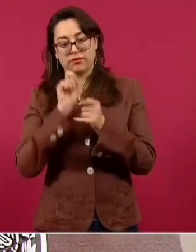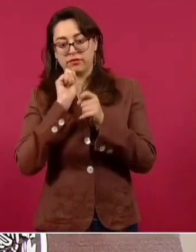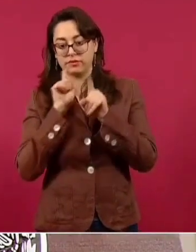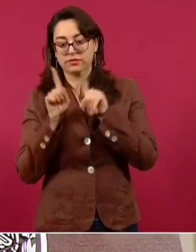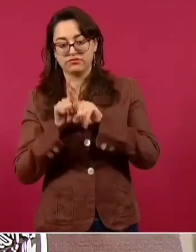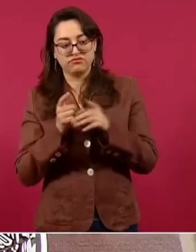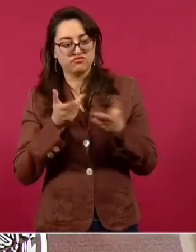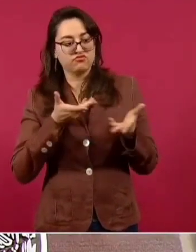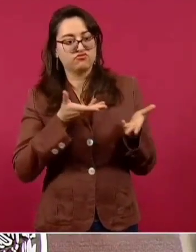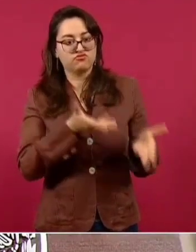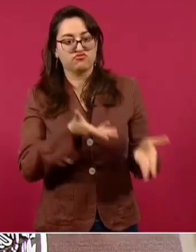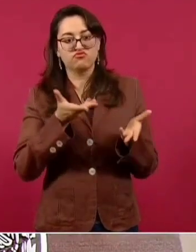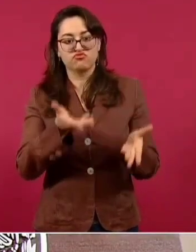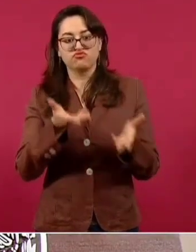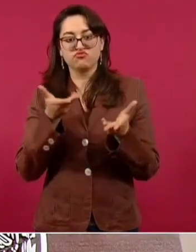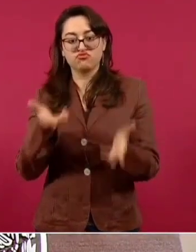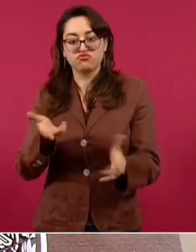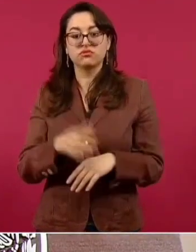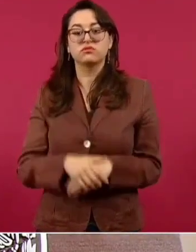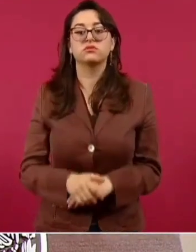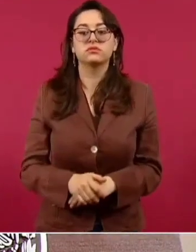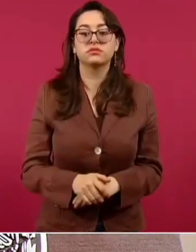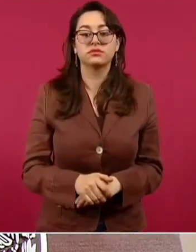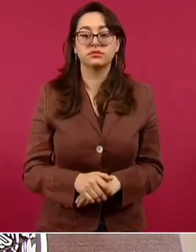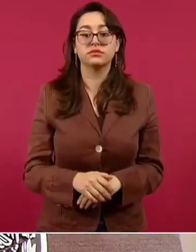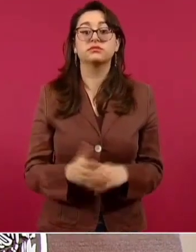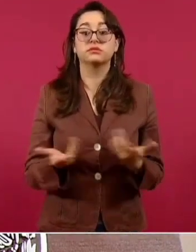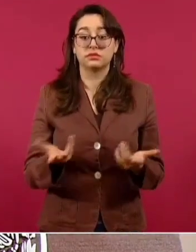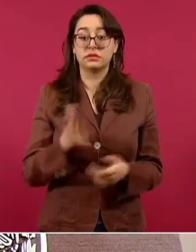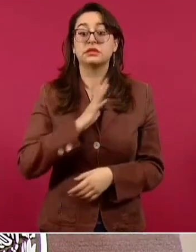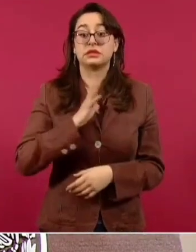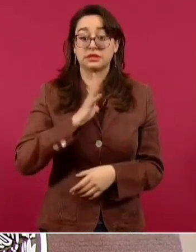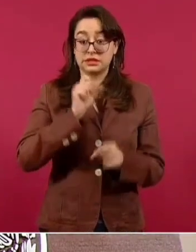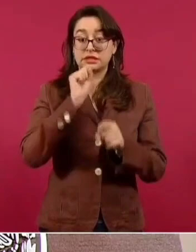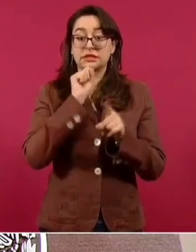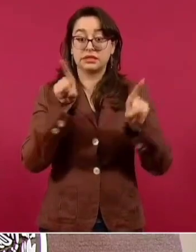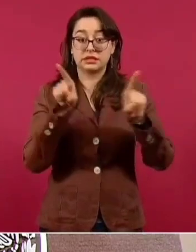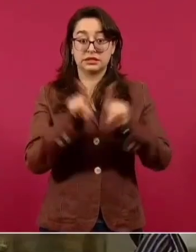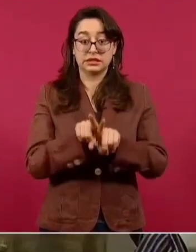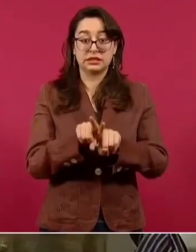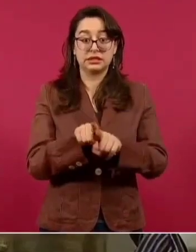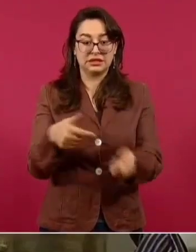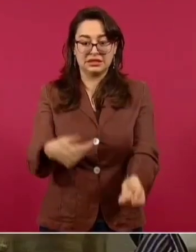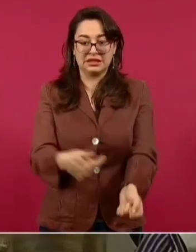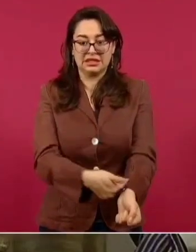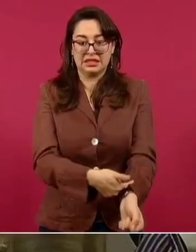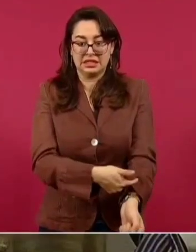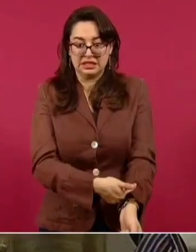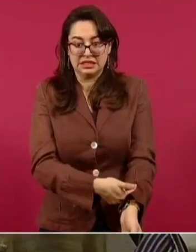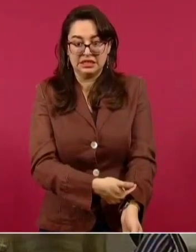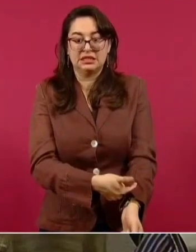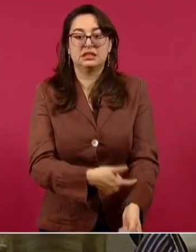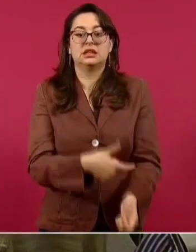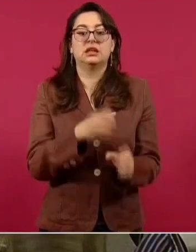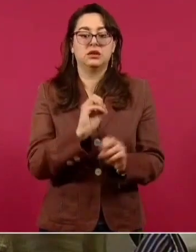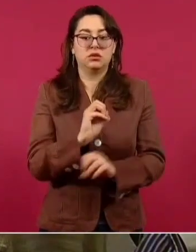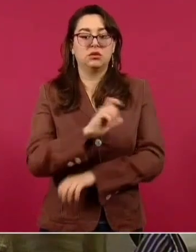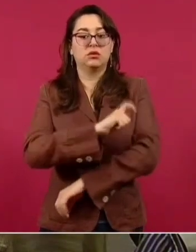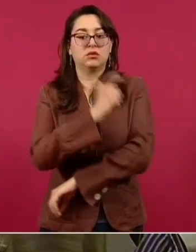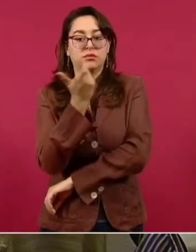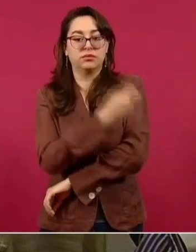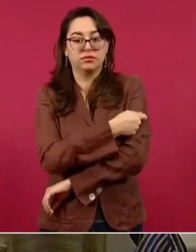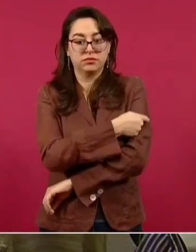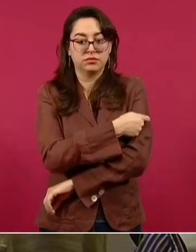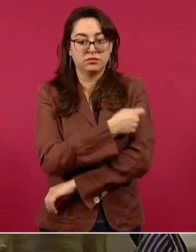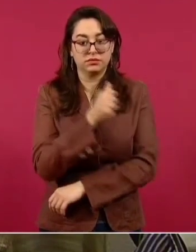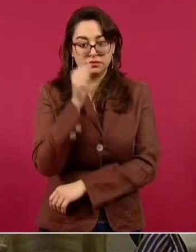uso incluyen en el uso ilegal la inyección, tanto en vena como en los músculos, la inhalación o